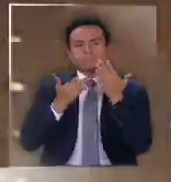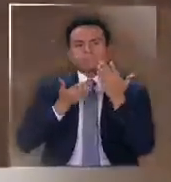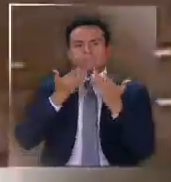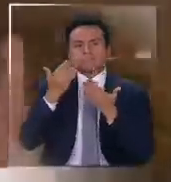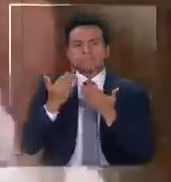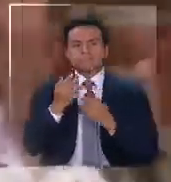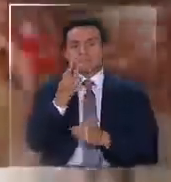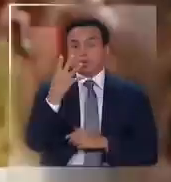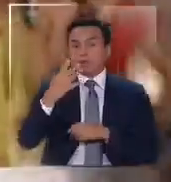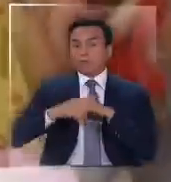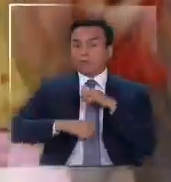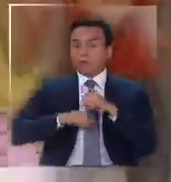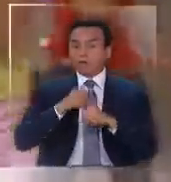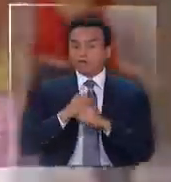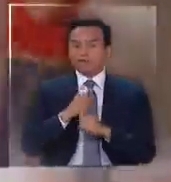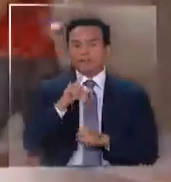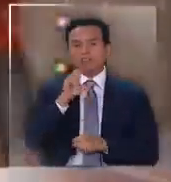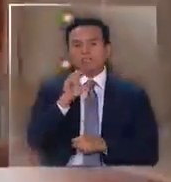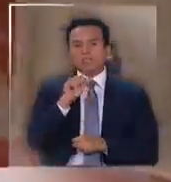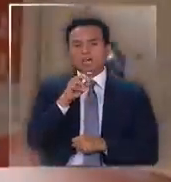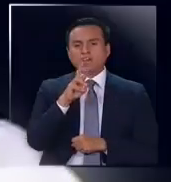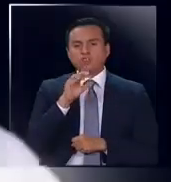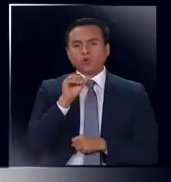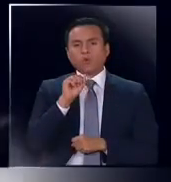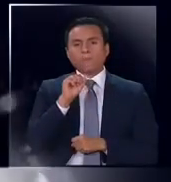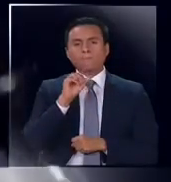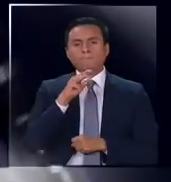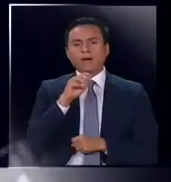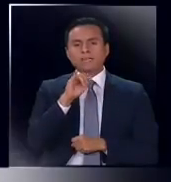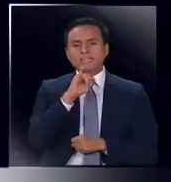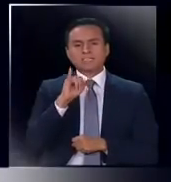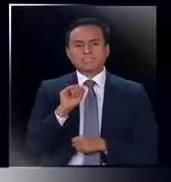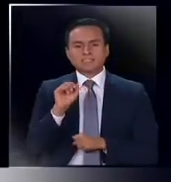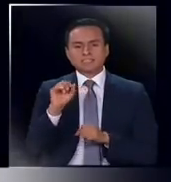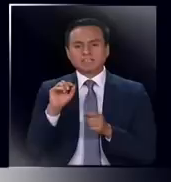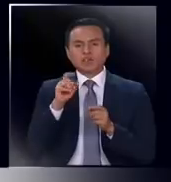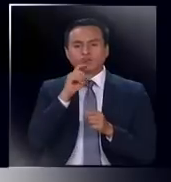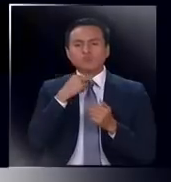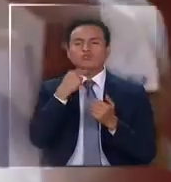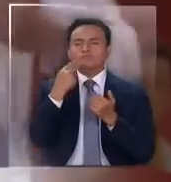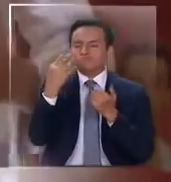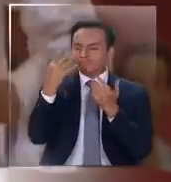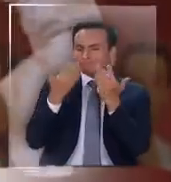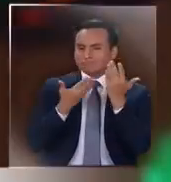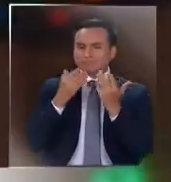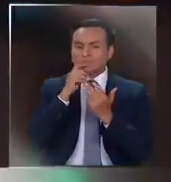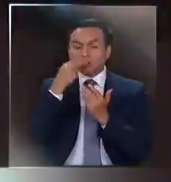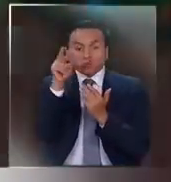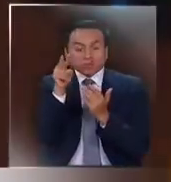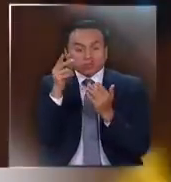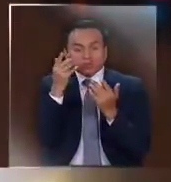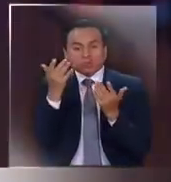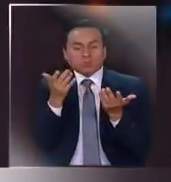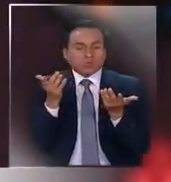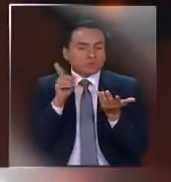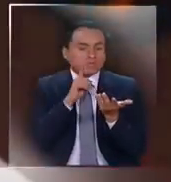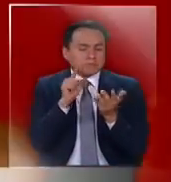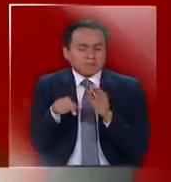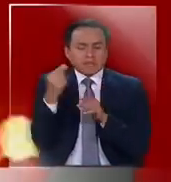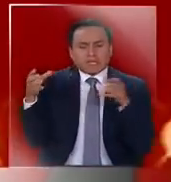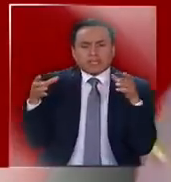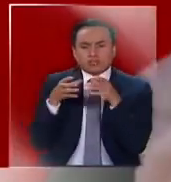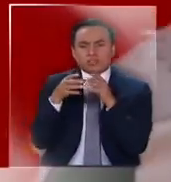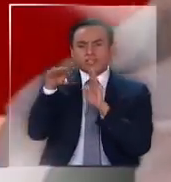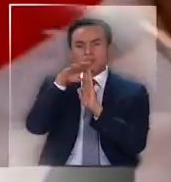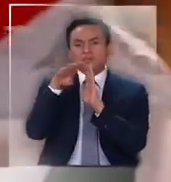Con solo 24 años, Leandro Martínez se transformó en una de las voces de Rojo. Su talento, su humor marcaron no solo la primera generación